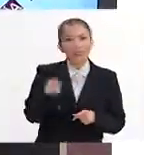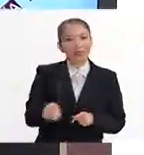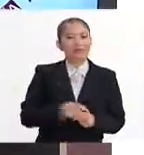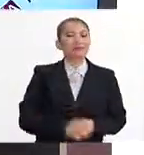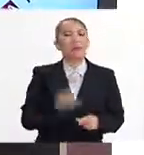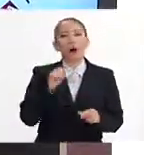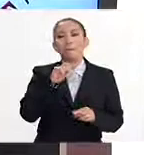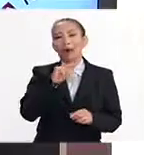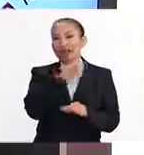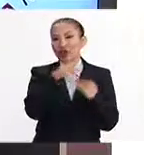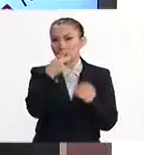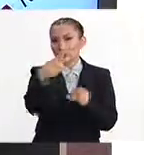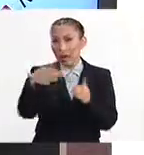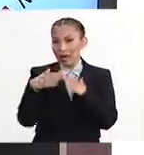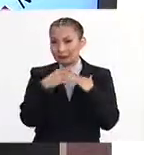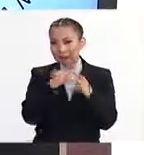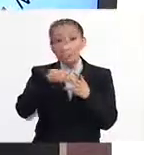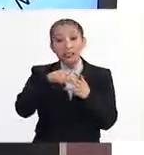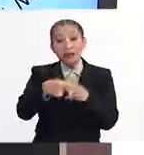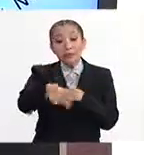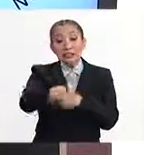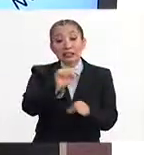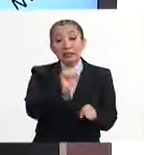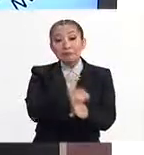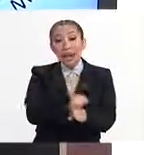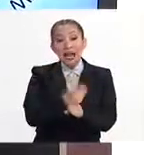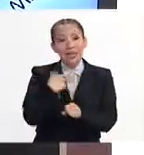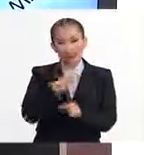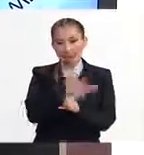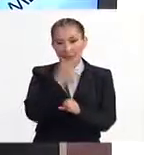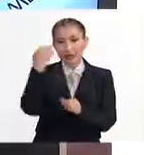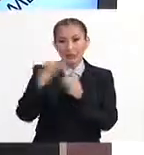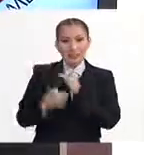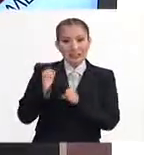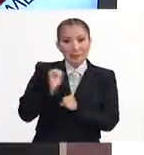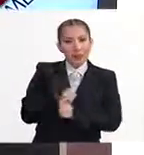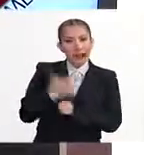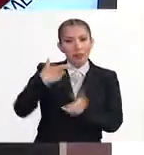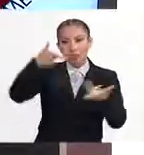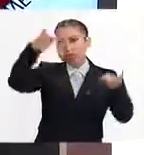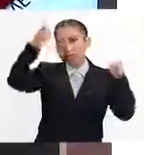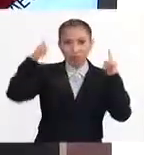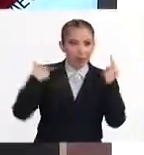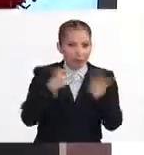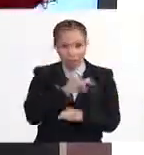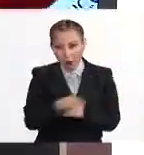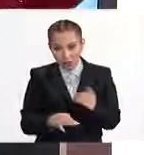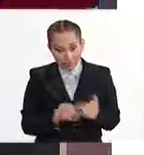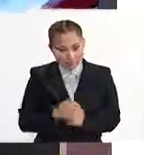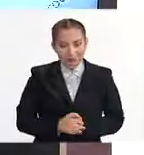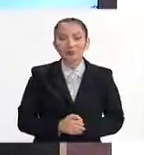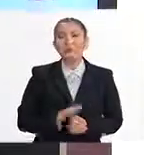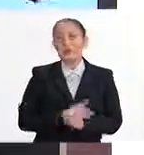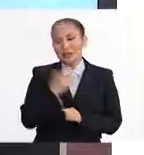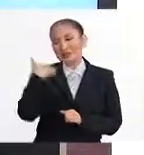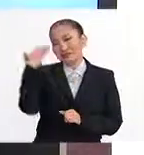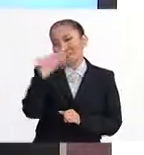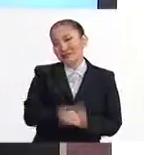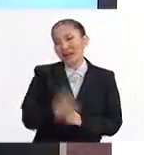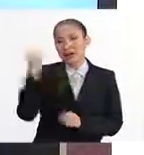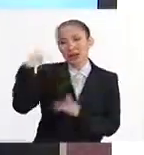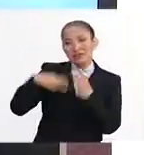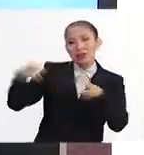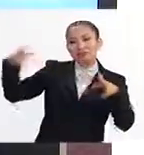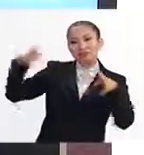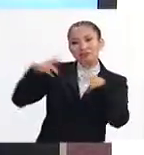ti, Omar y a todos en casa. Iniciamos con esta semana después de un fin de semana de locura total y que, bueno, pues ya lo sabíamos, se venía